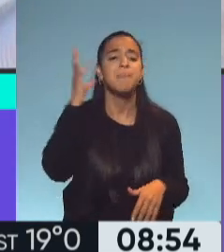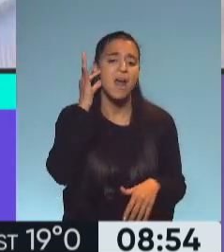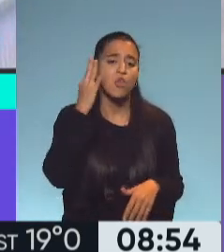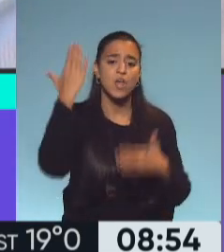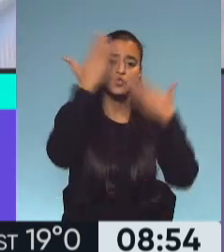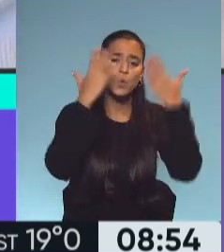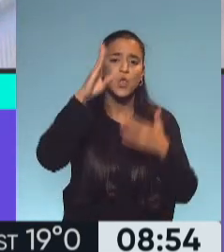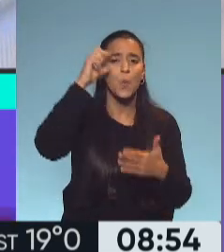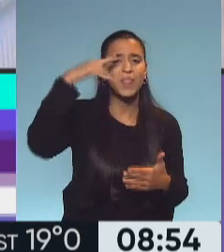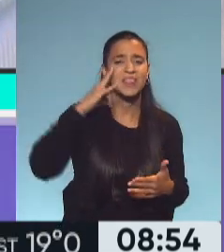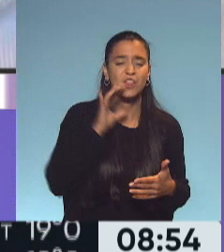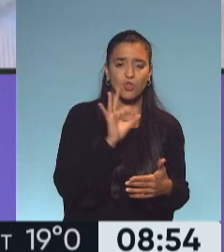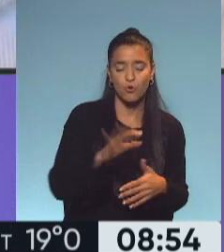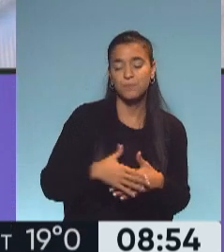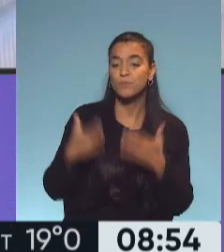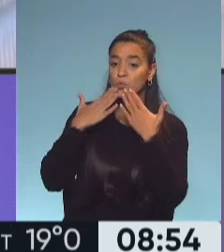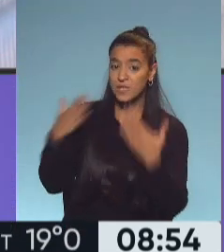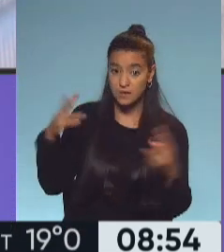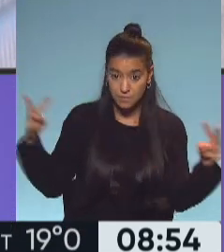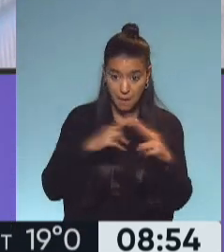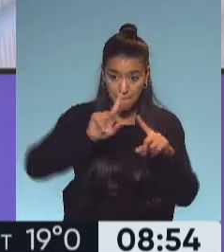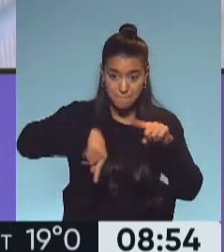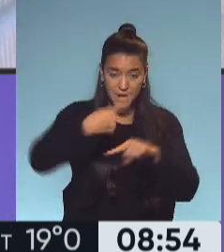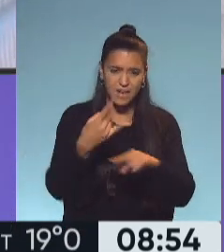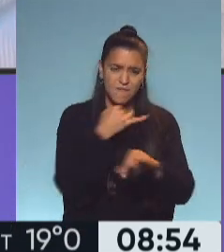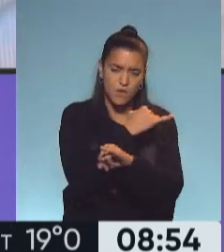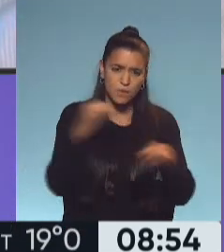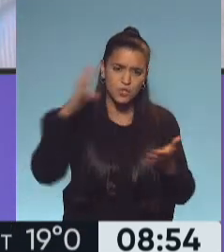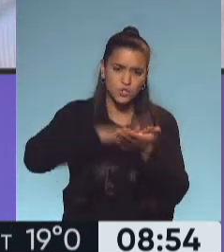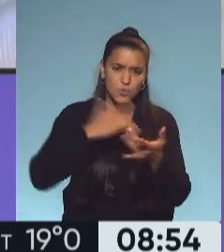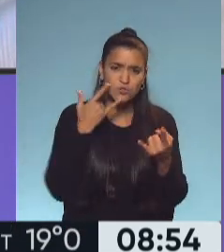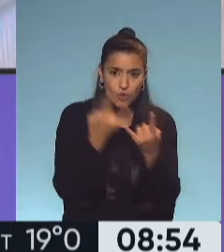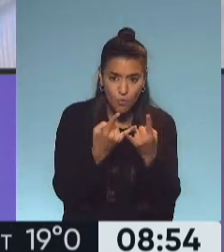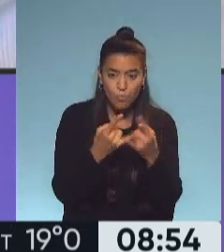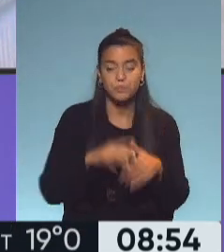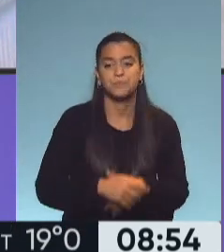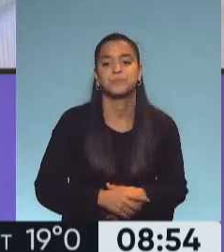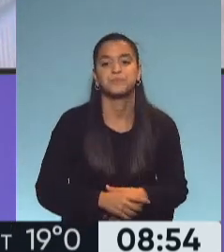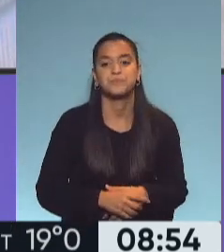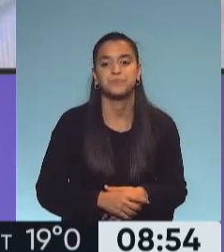Alejo, muchísimas gracias por todo. Nos vamos a reencontrar mañana con toda la información del espectáculo.